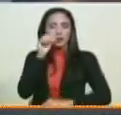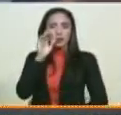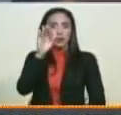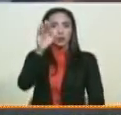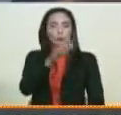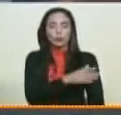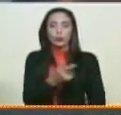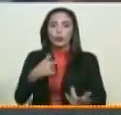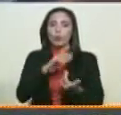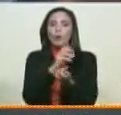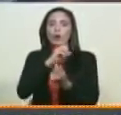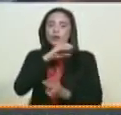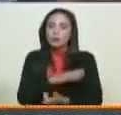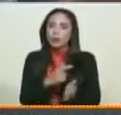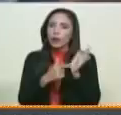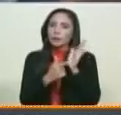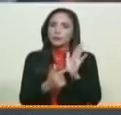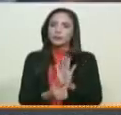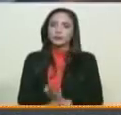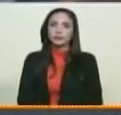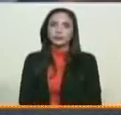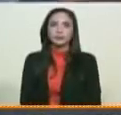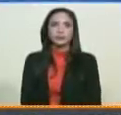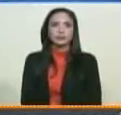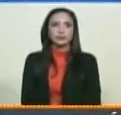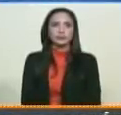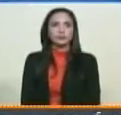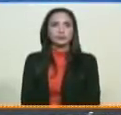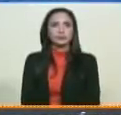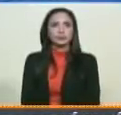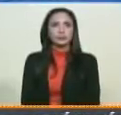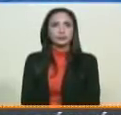estado marcado en nuestro destino.